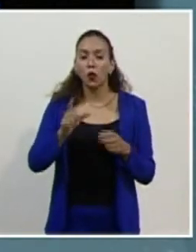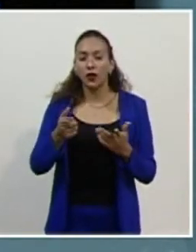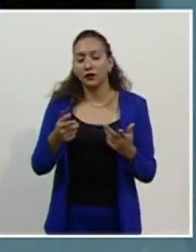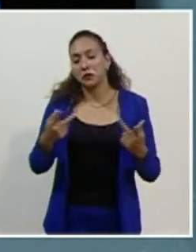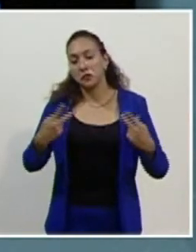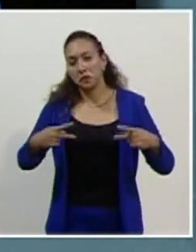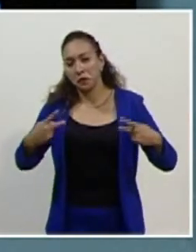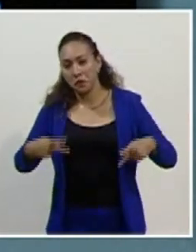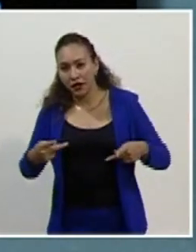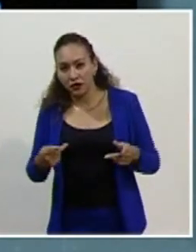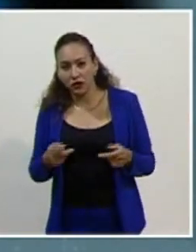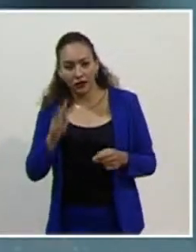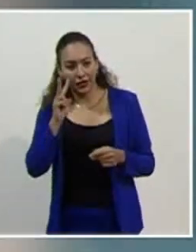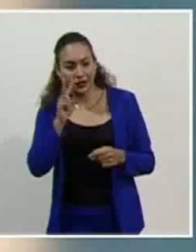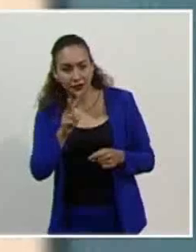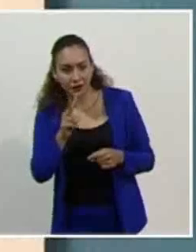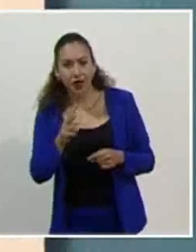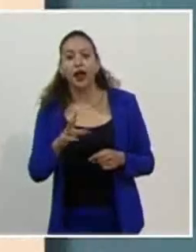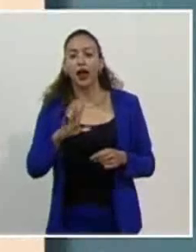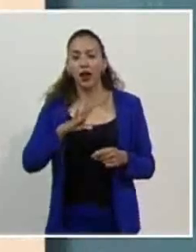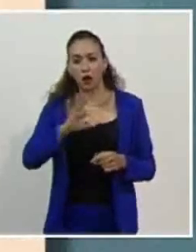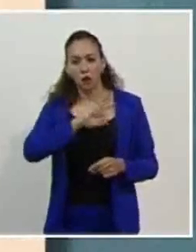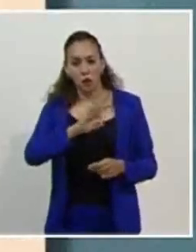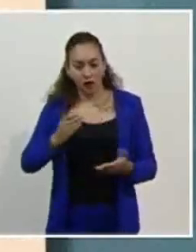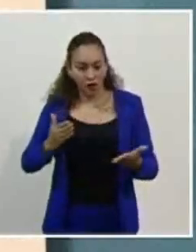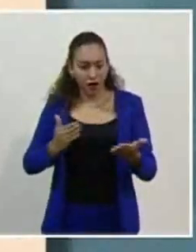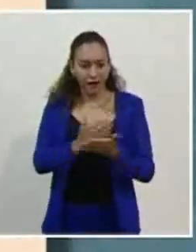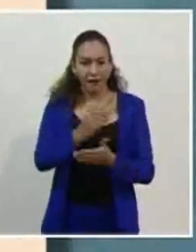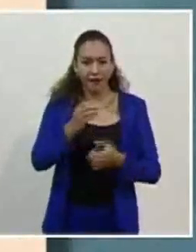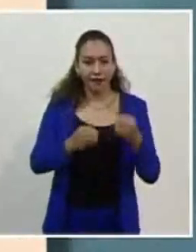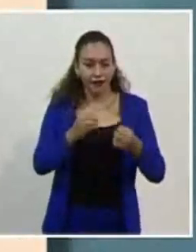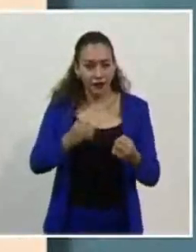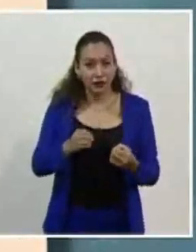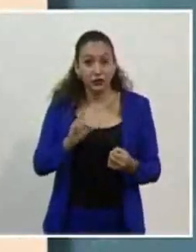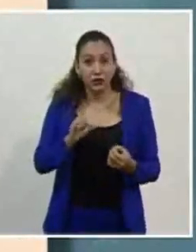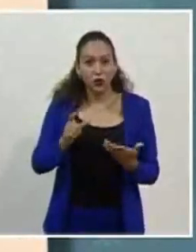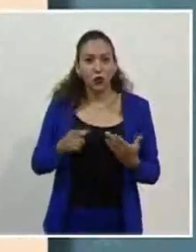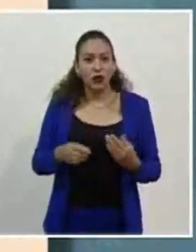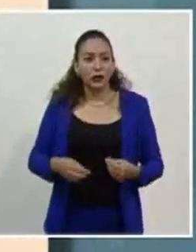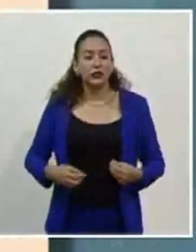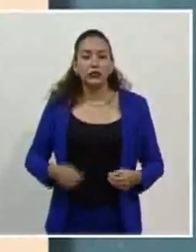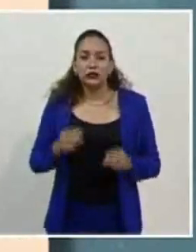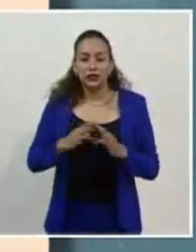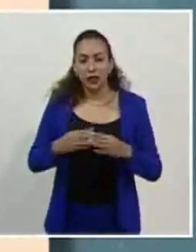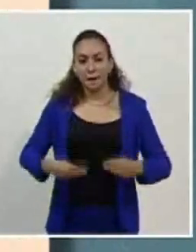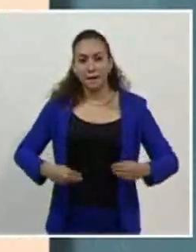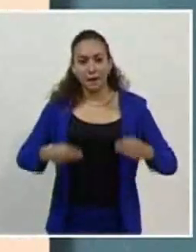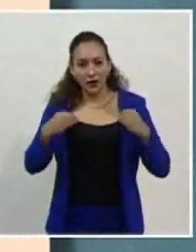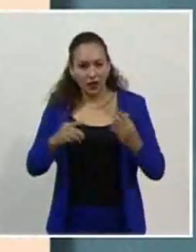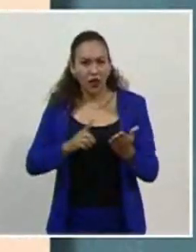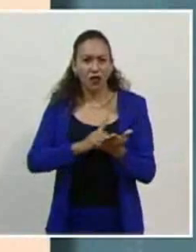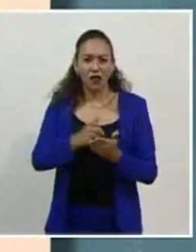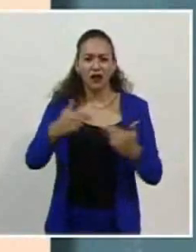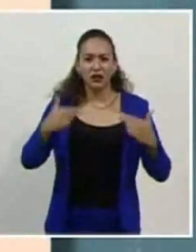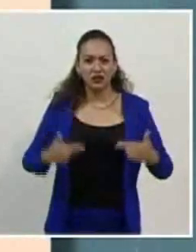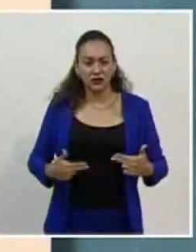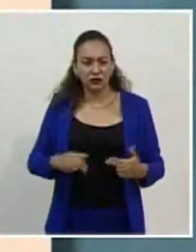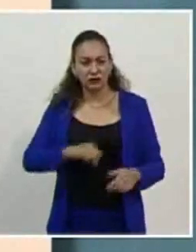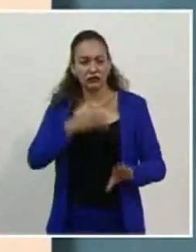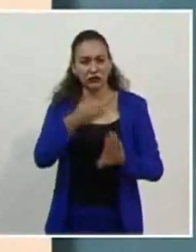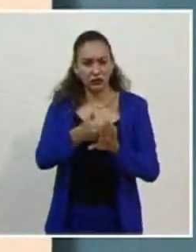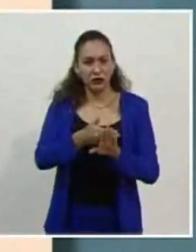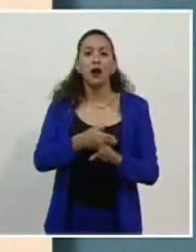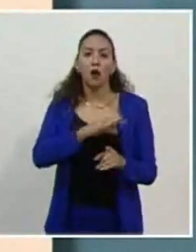la conducta, acto u omisión de la autoridad afecta directamente la vida o los derechos humanos de una persona.